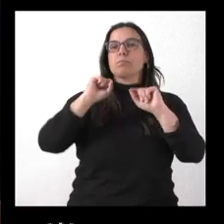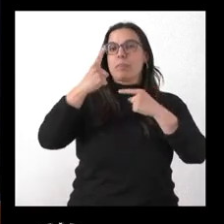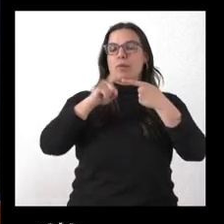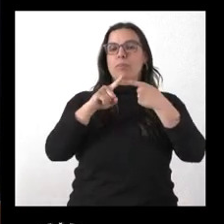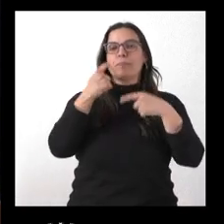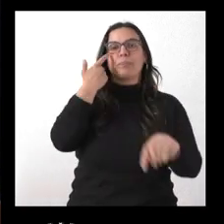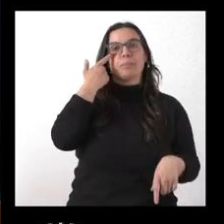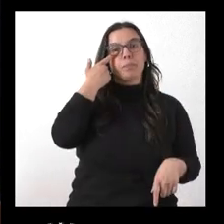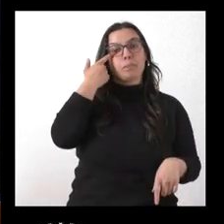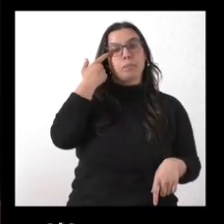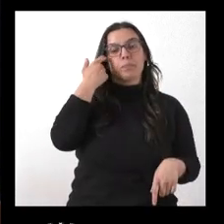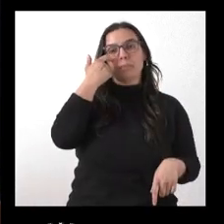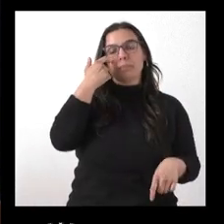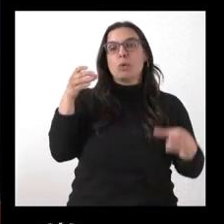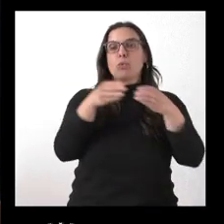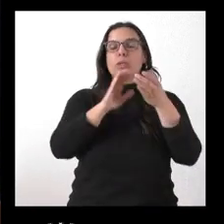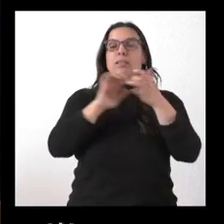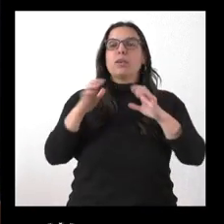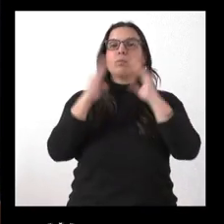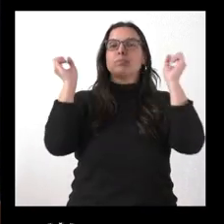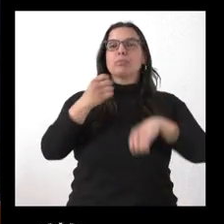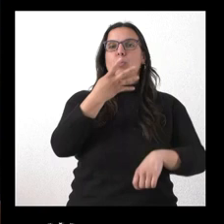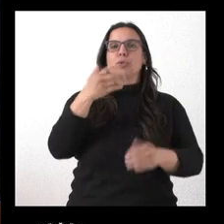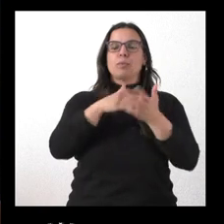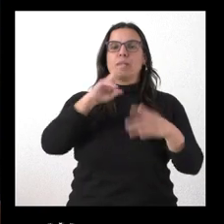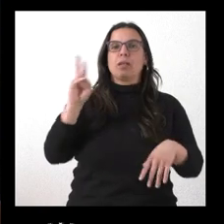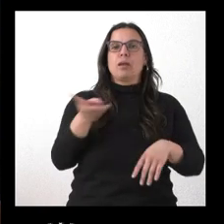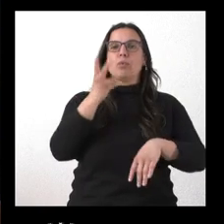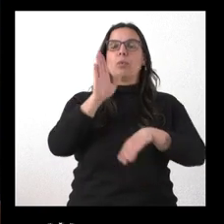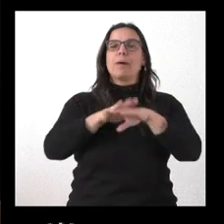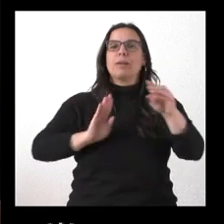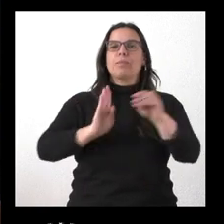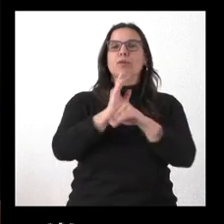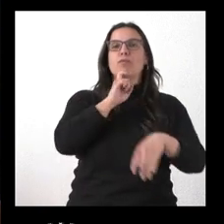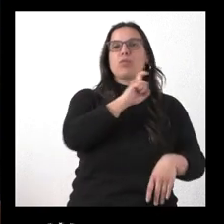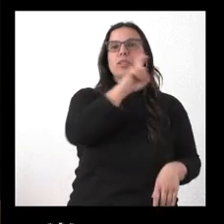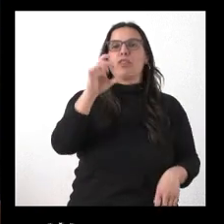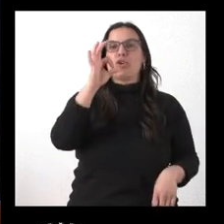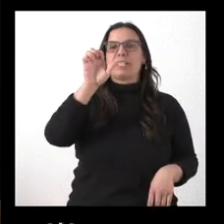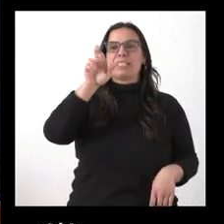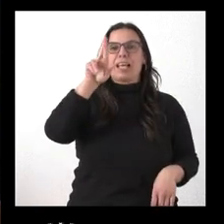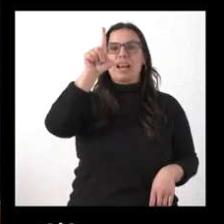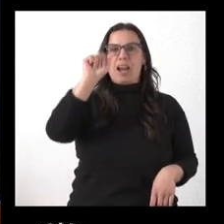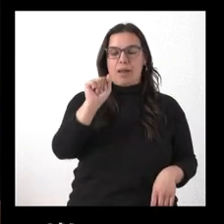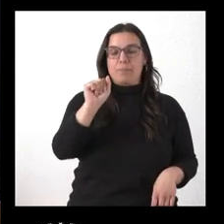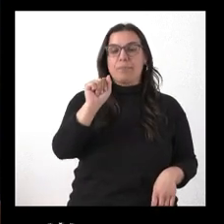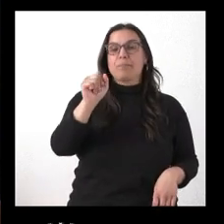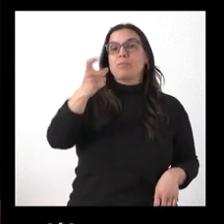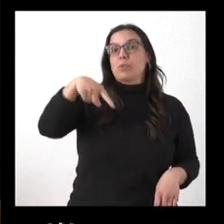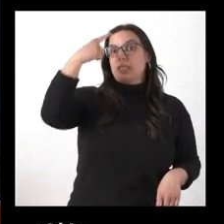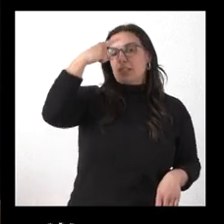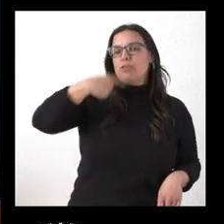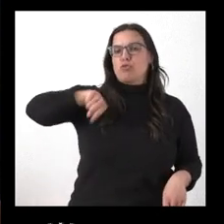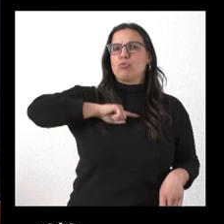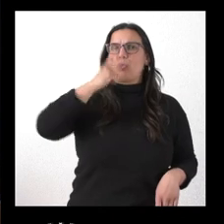la junta aprobado una subvención de 400.000 euros para la fundación serla saben ustedes que nos habíamos comprometido